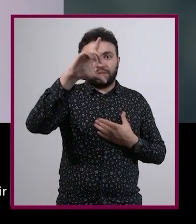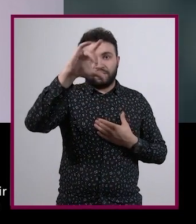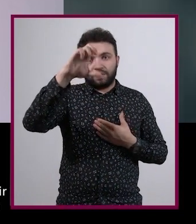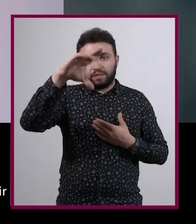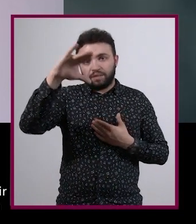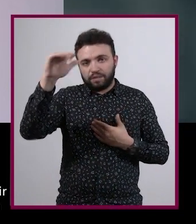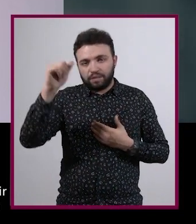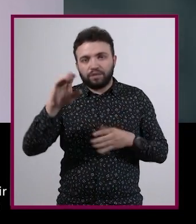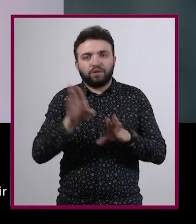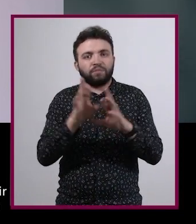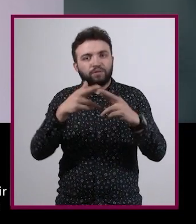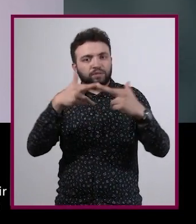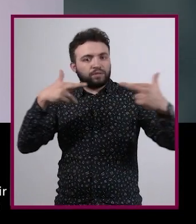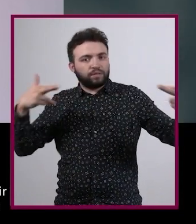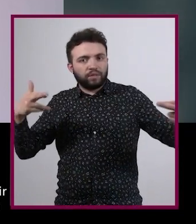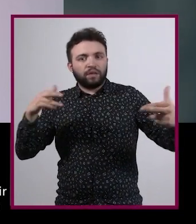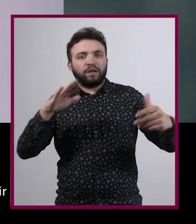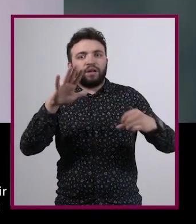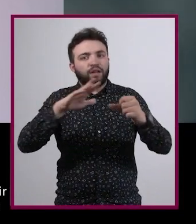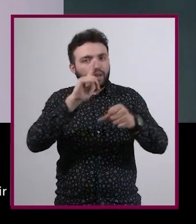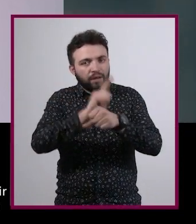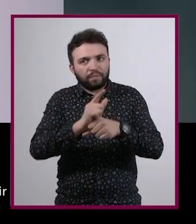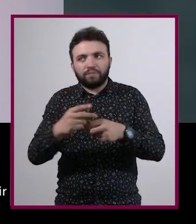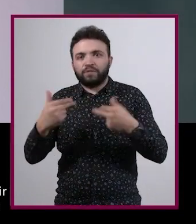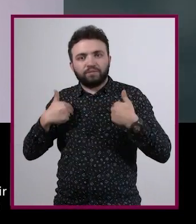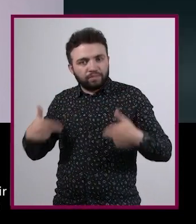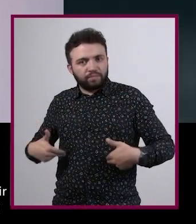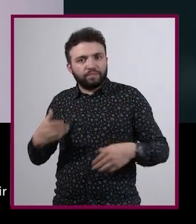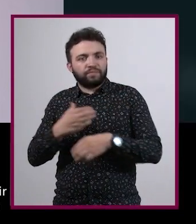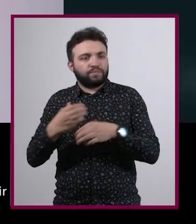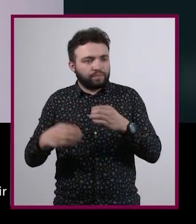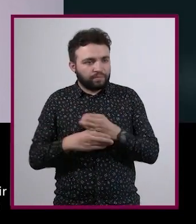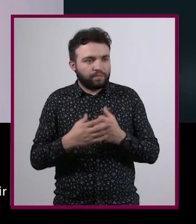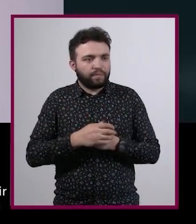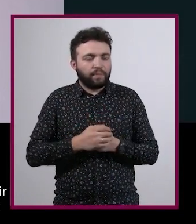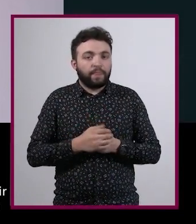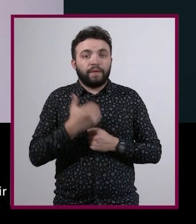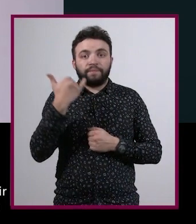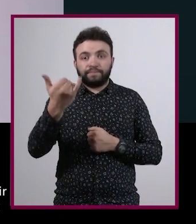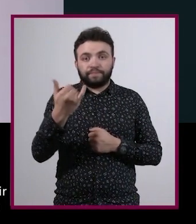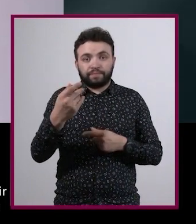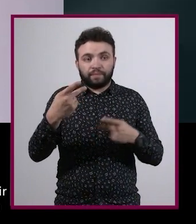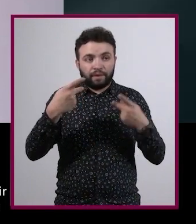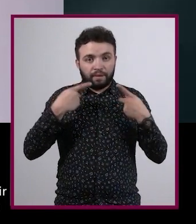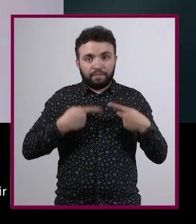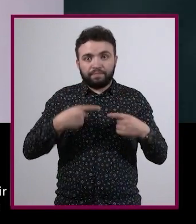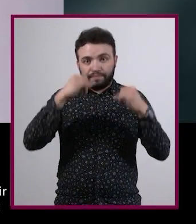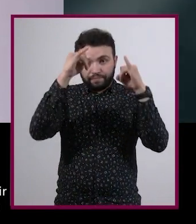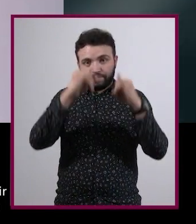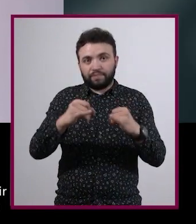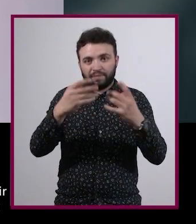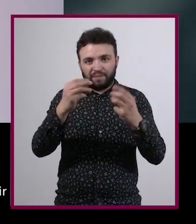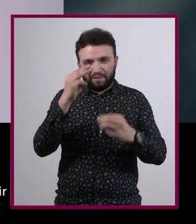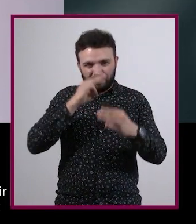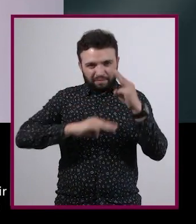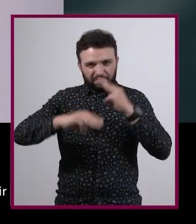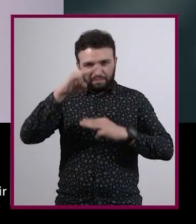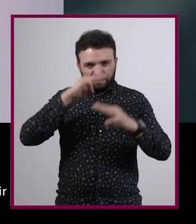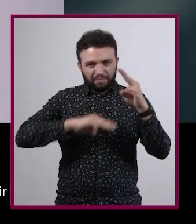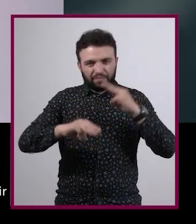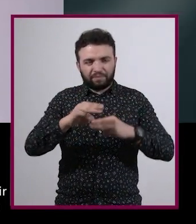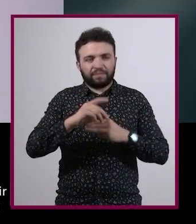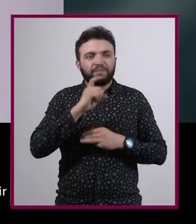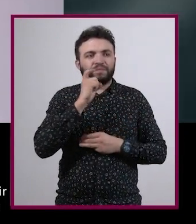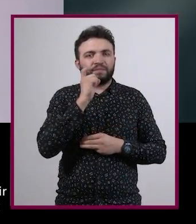de relación entre las especies, y el personaje del cerro es